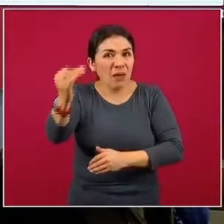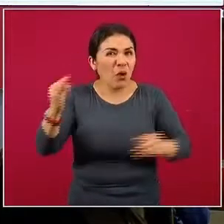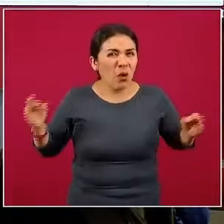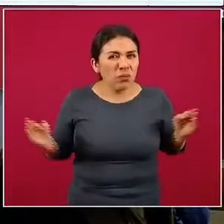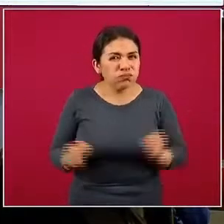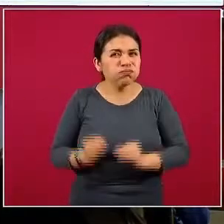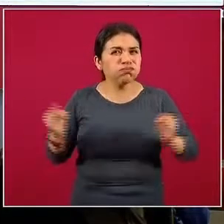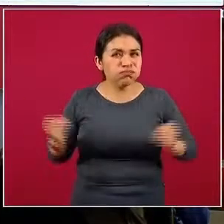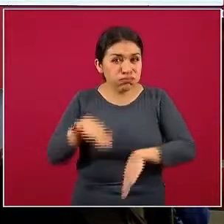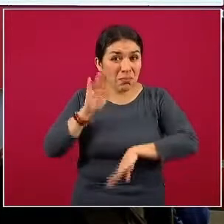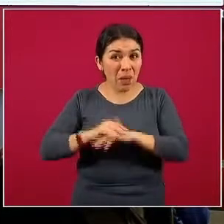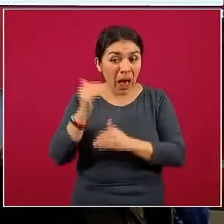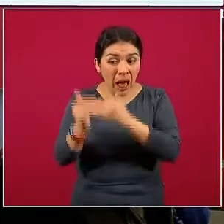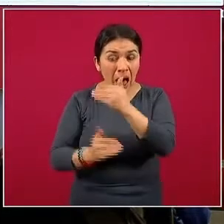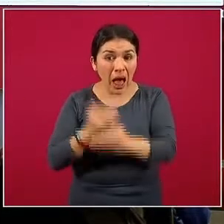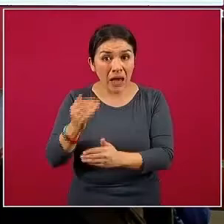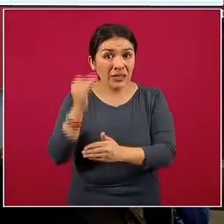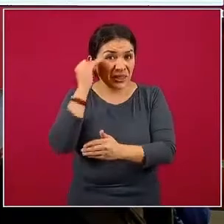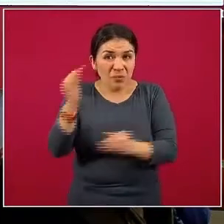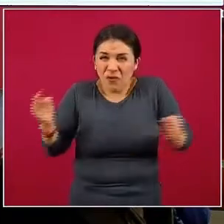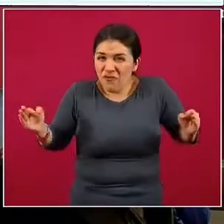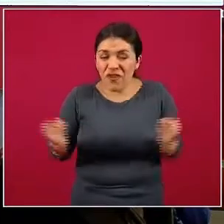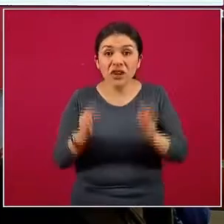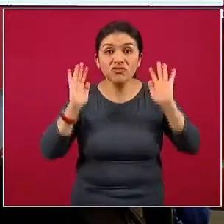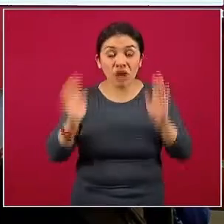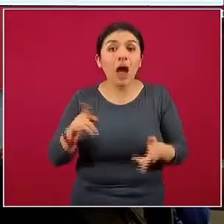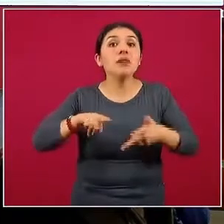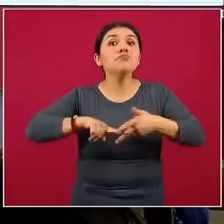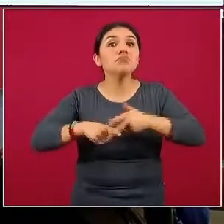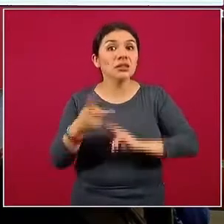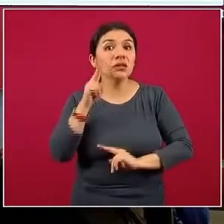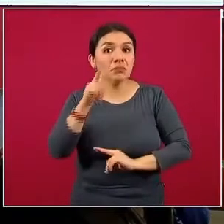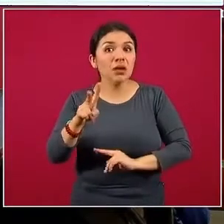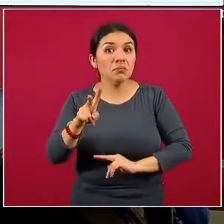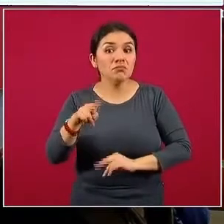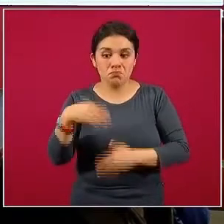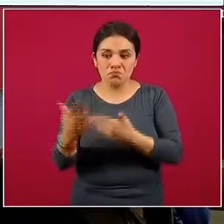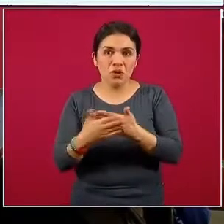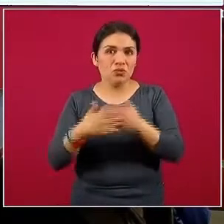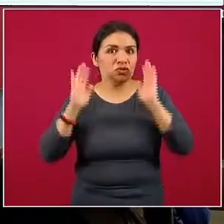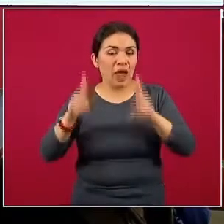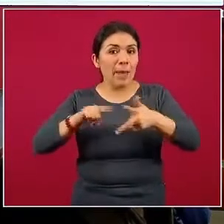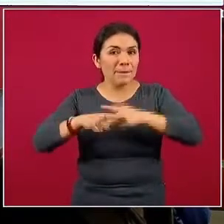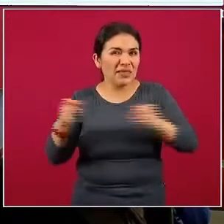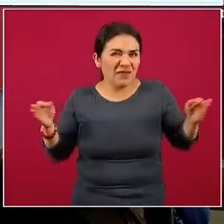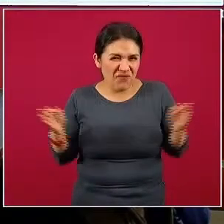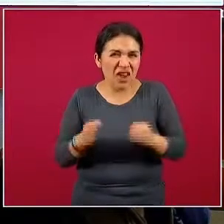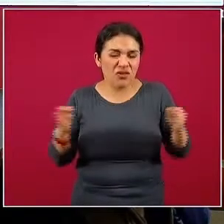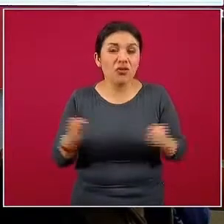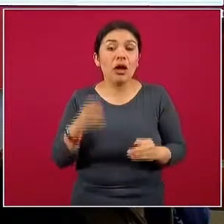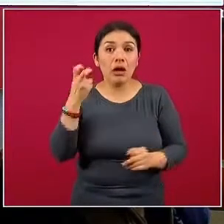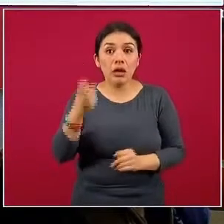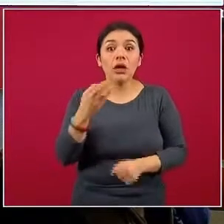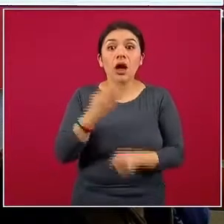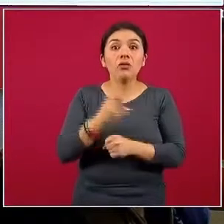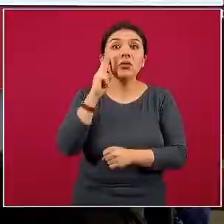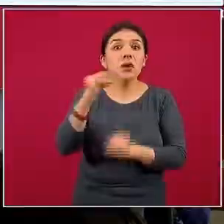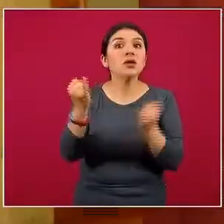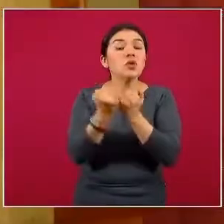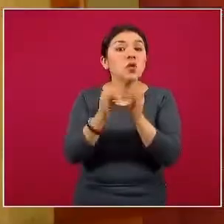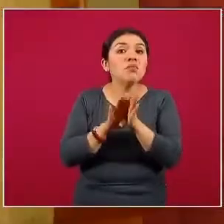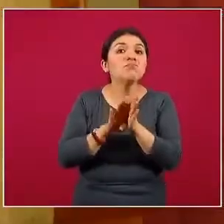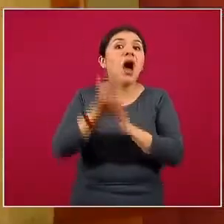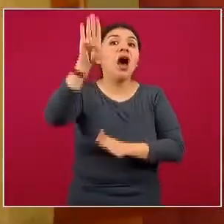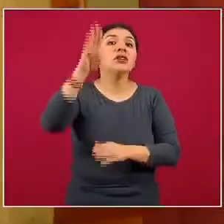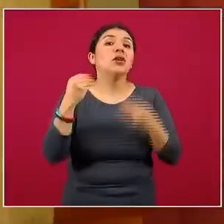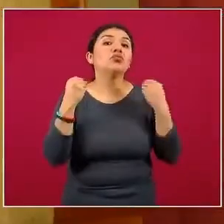temporada invernal, el invierno como tal está ya a punto de empezar, es decir, el invierno estacional, pues vemos un incremento también en